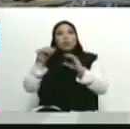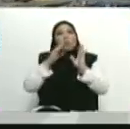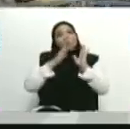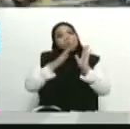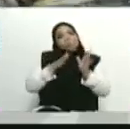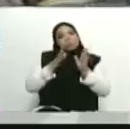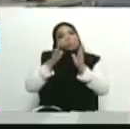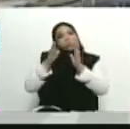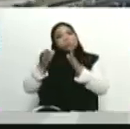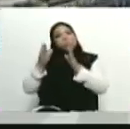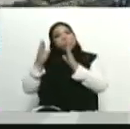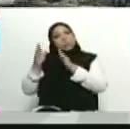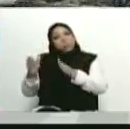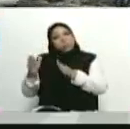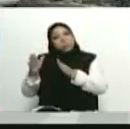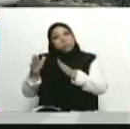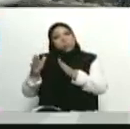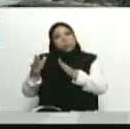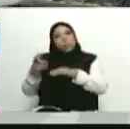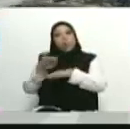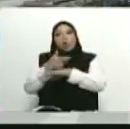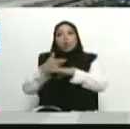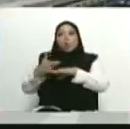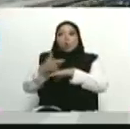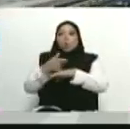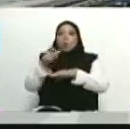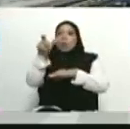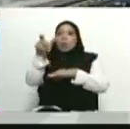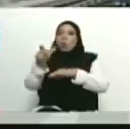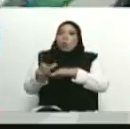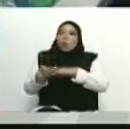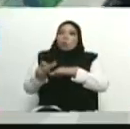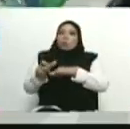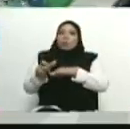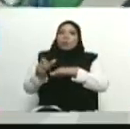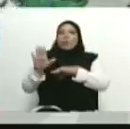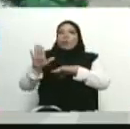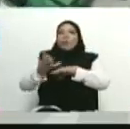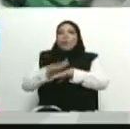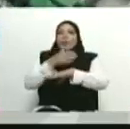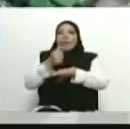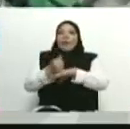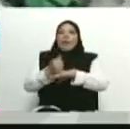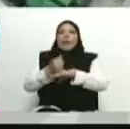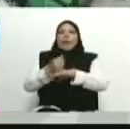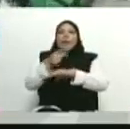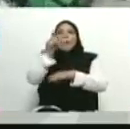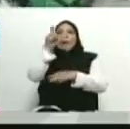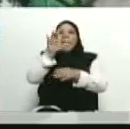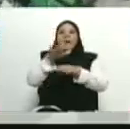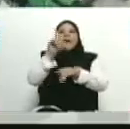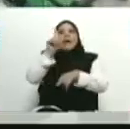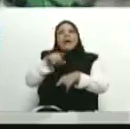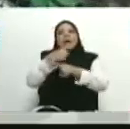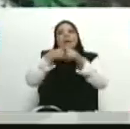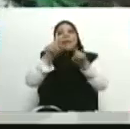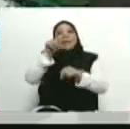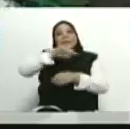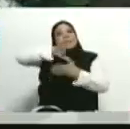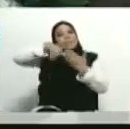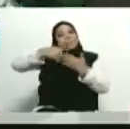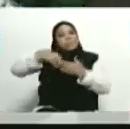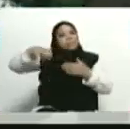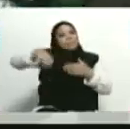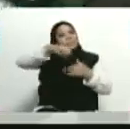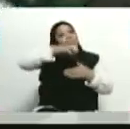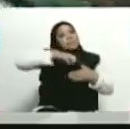organizado. Principalmente con el gobernador, es uno de nuestros principales clientes, pero también a nivel nacional a